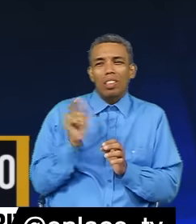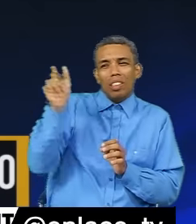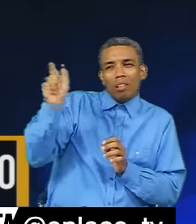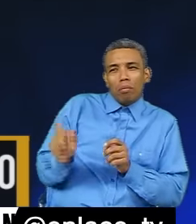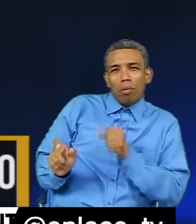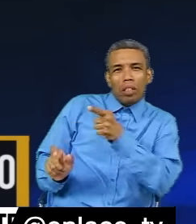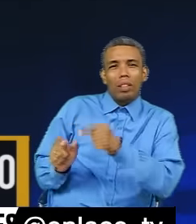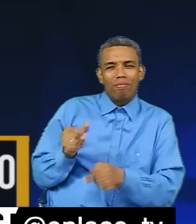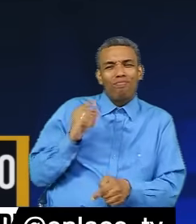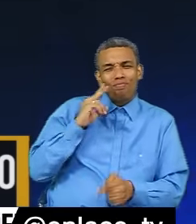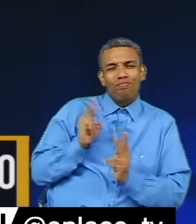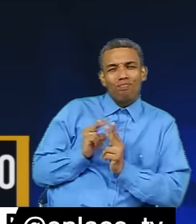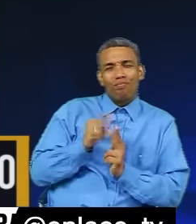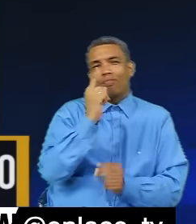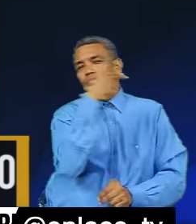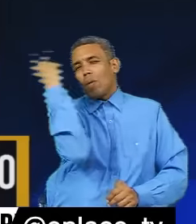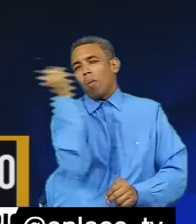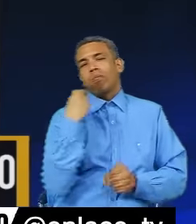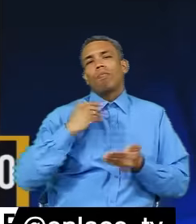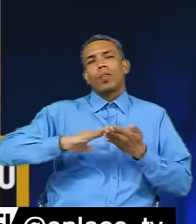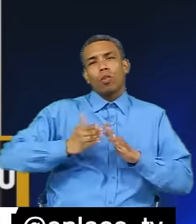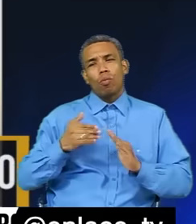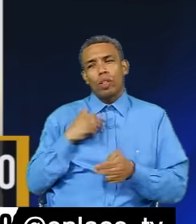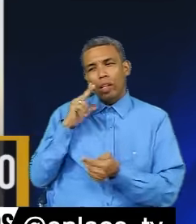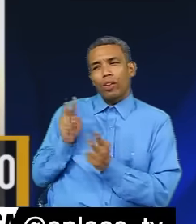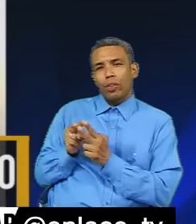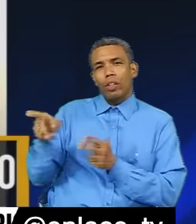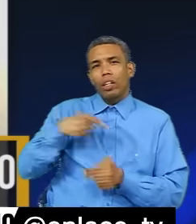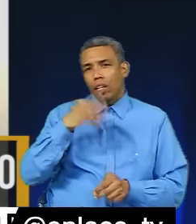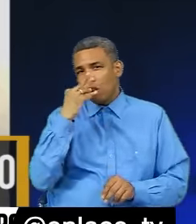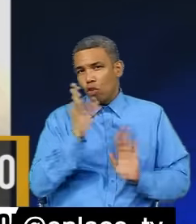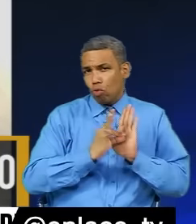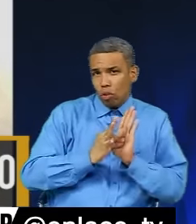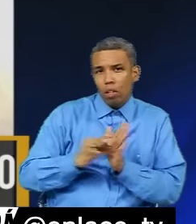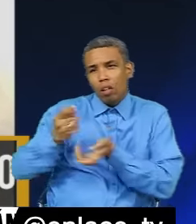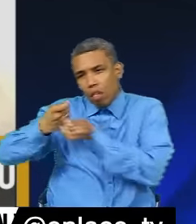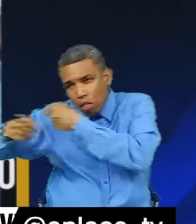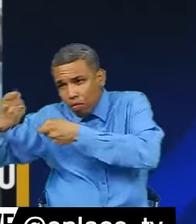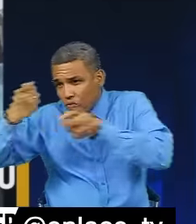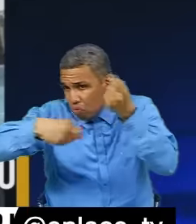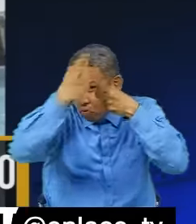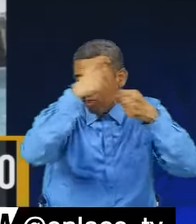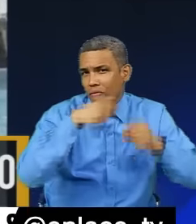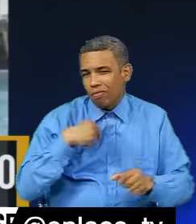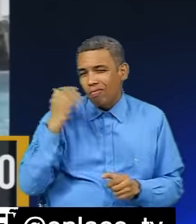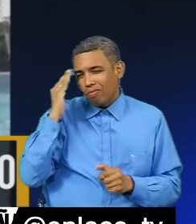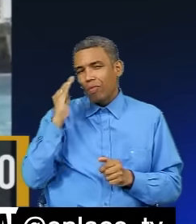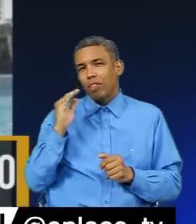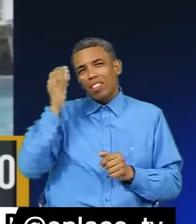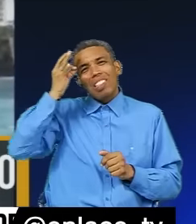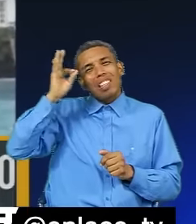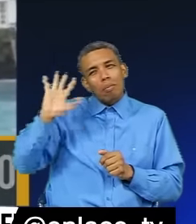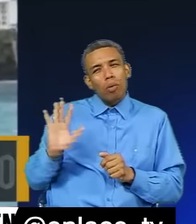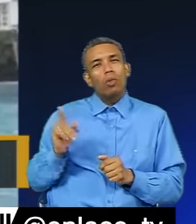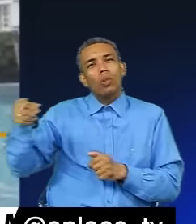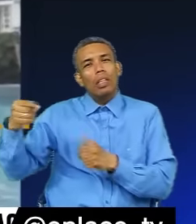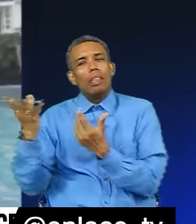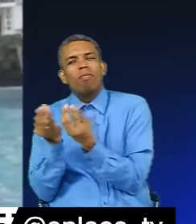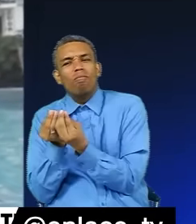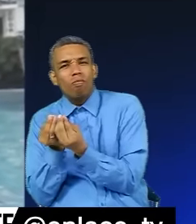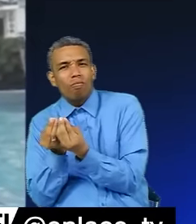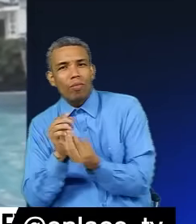de sustancias alucinógenas en esta zona del sur de Bolívar, no presentaba antecedentes judiciales y pertenecería presuntamente al Clan